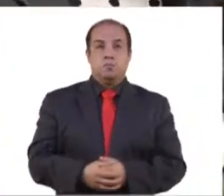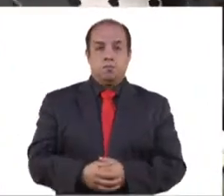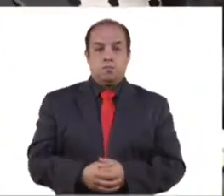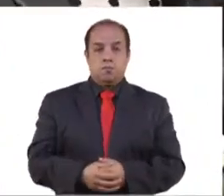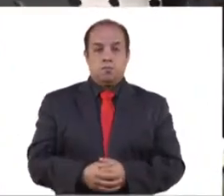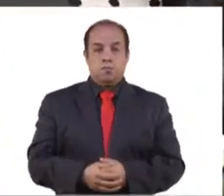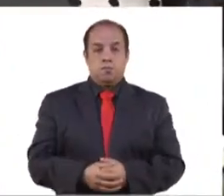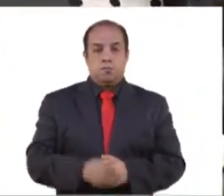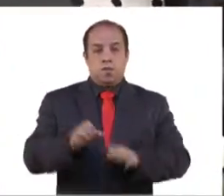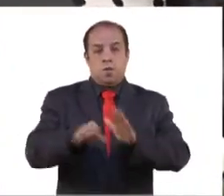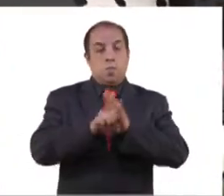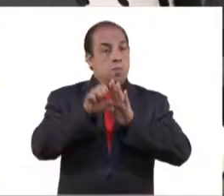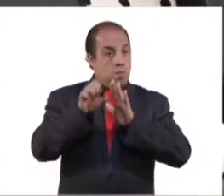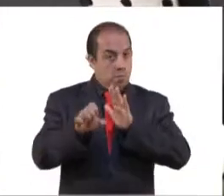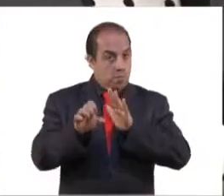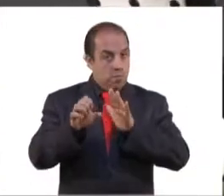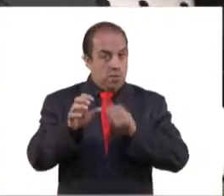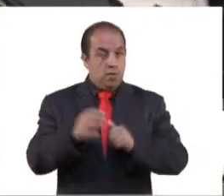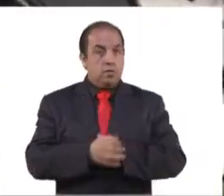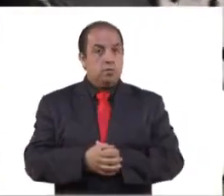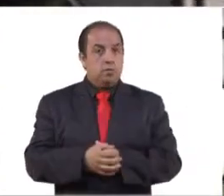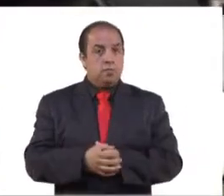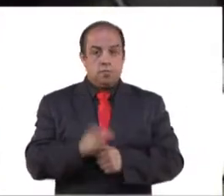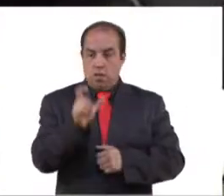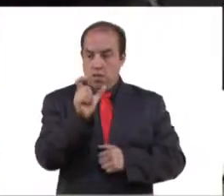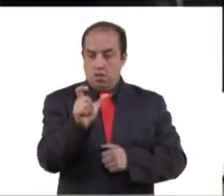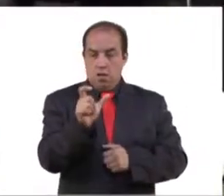en este caso de las tarjetas, de estas